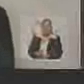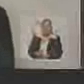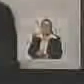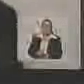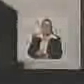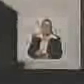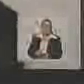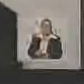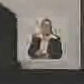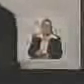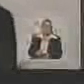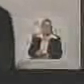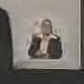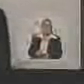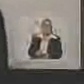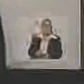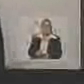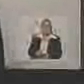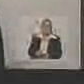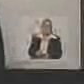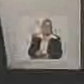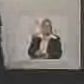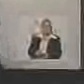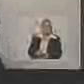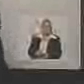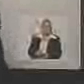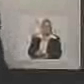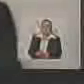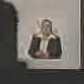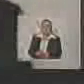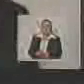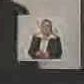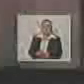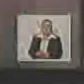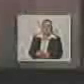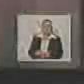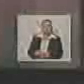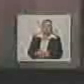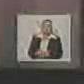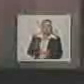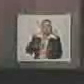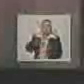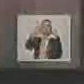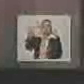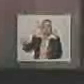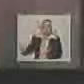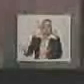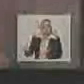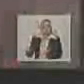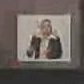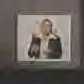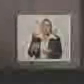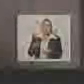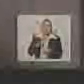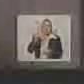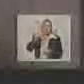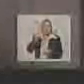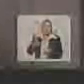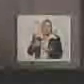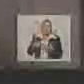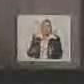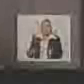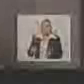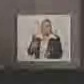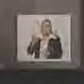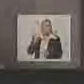reconstruyamos el tejido social en nuestra demarcación. Muchas gracias. Gracias. En el mensaje inicial tiene la